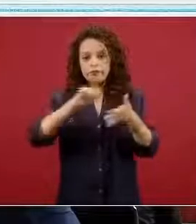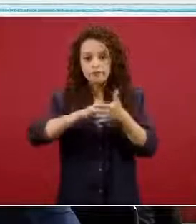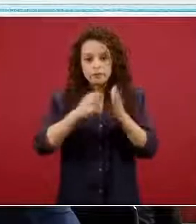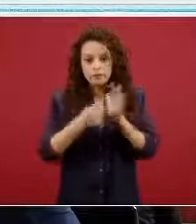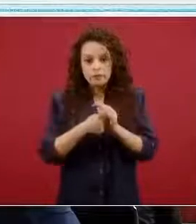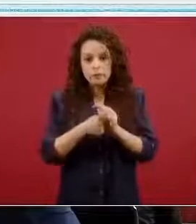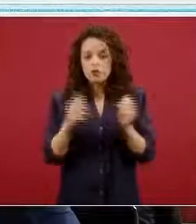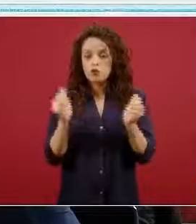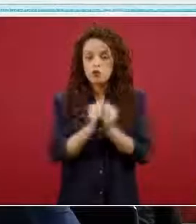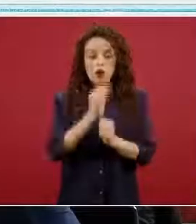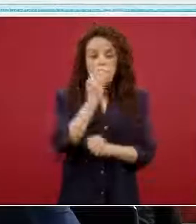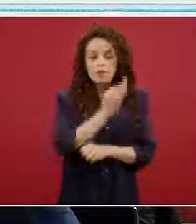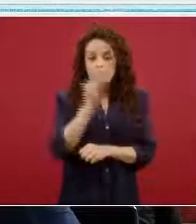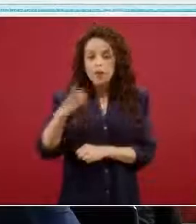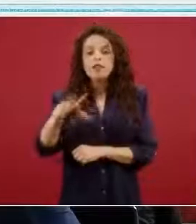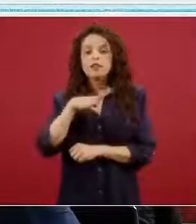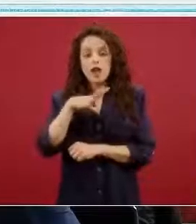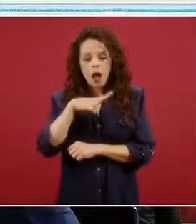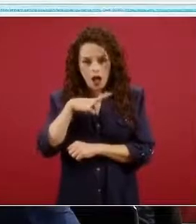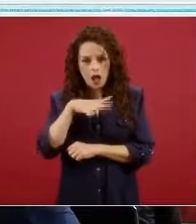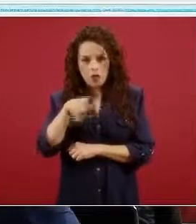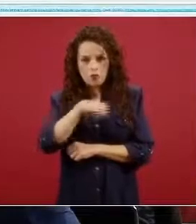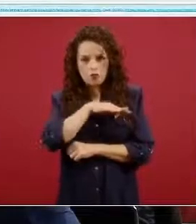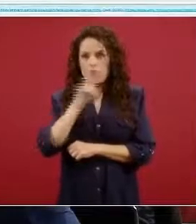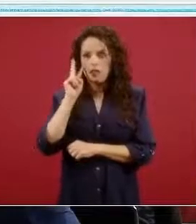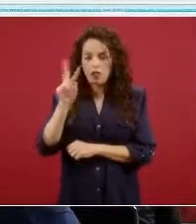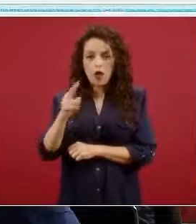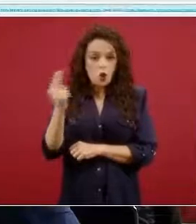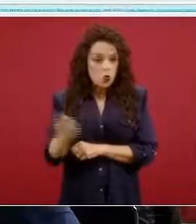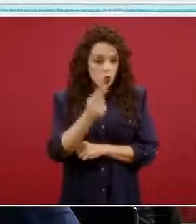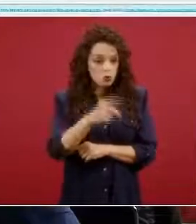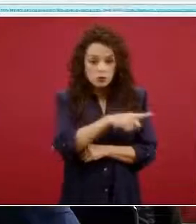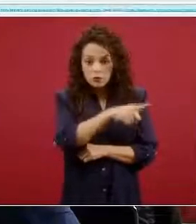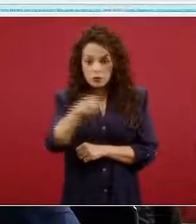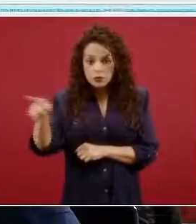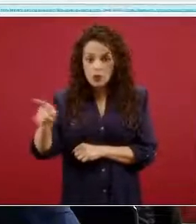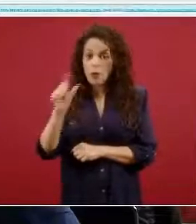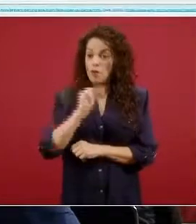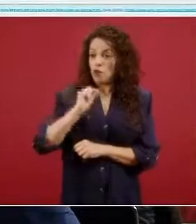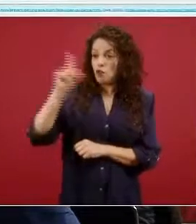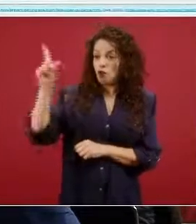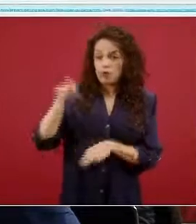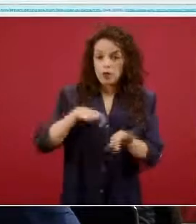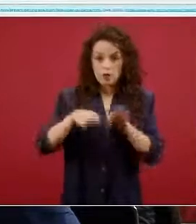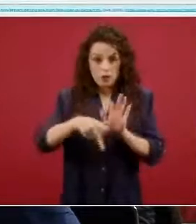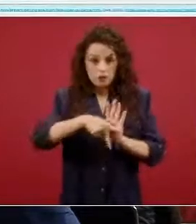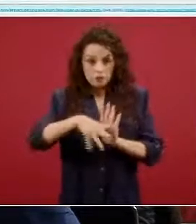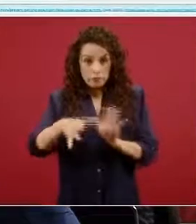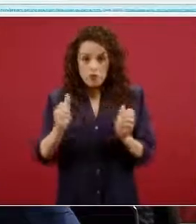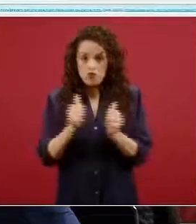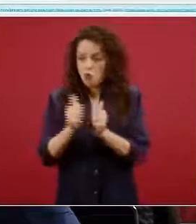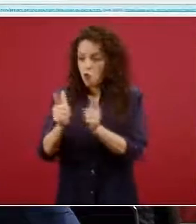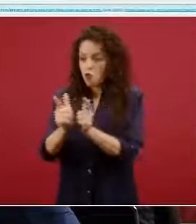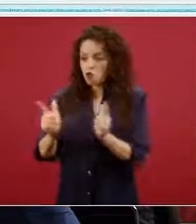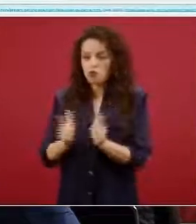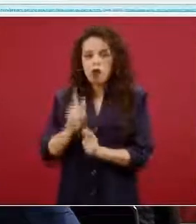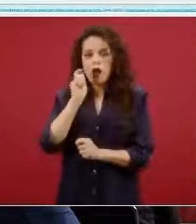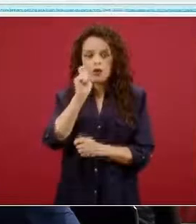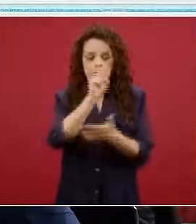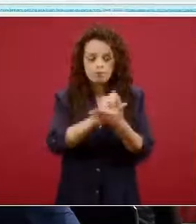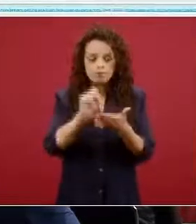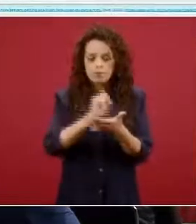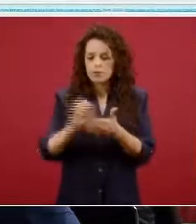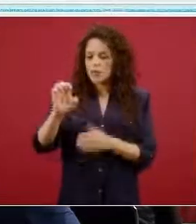mano y ustedes como comunicadoras y comunicadores profesionales con grupos editoriales de